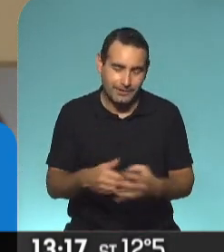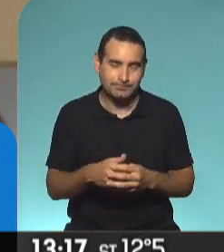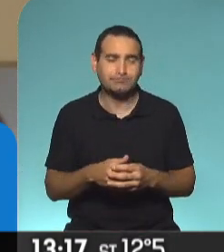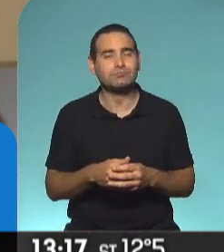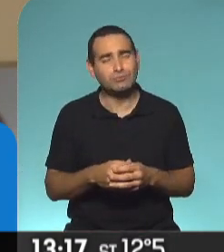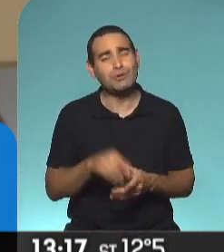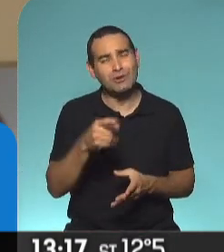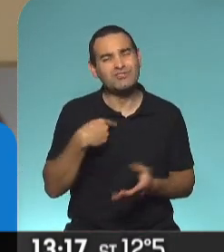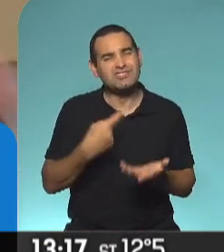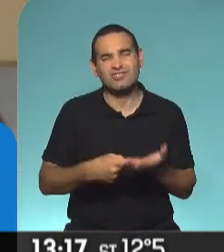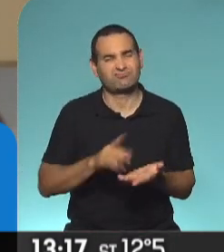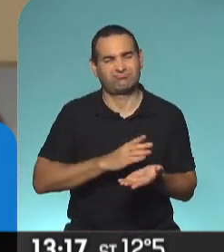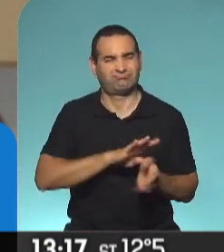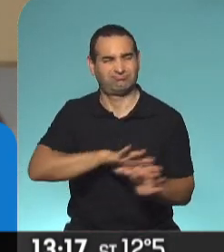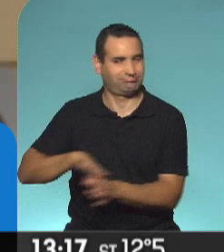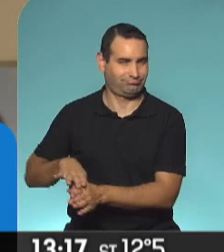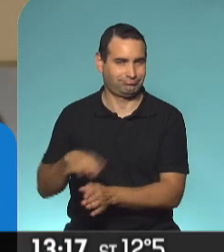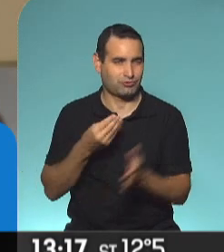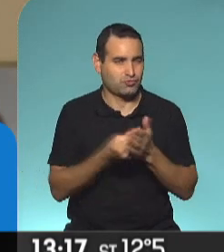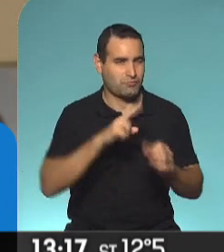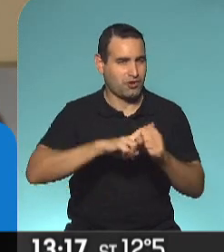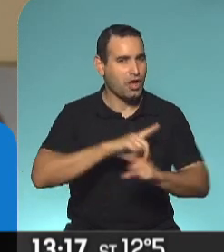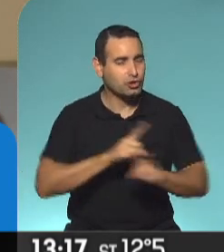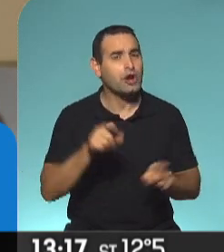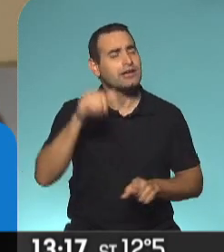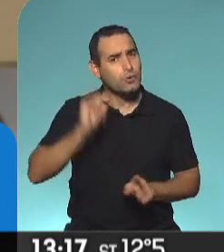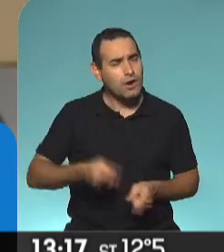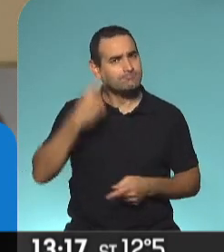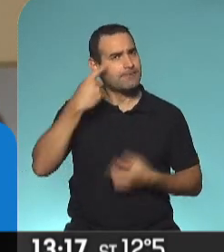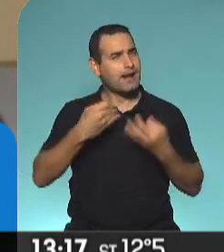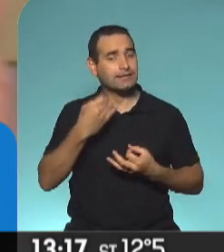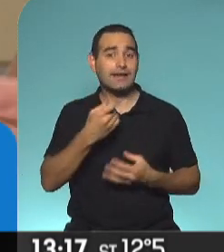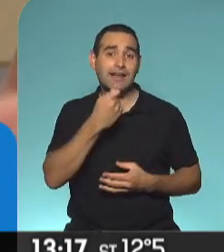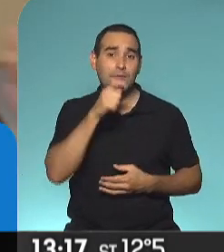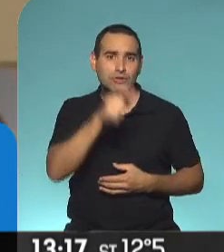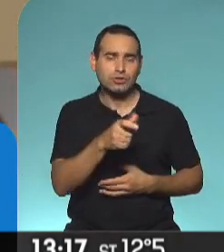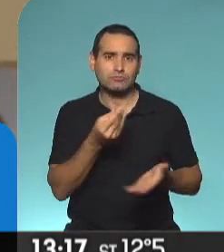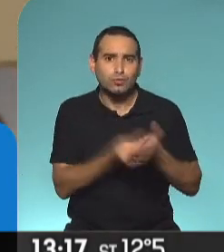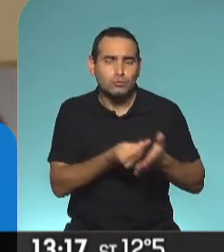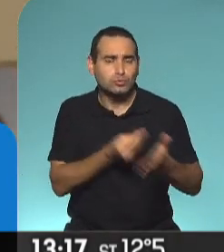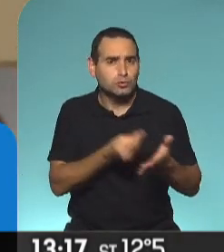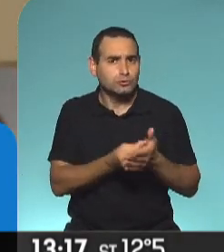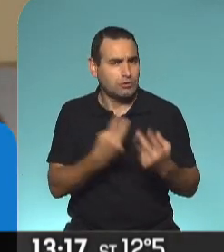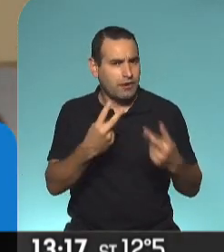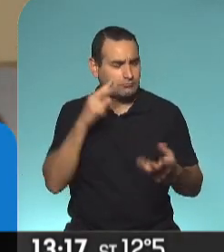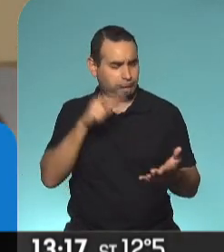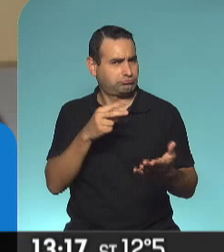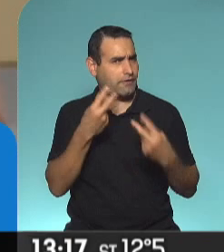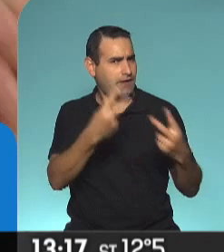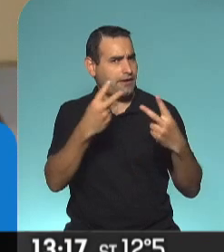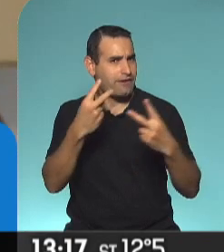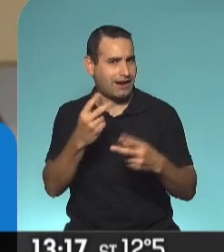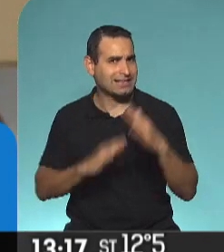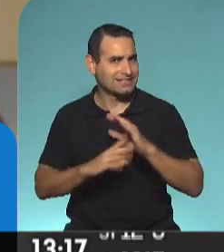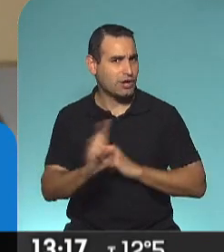esa es una medida que está descartada estamos analizando la posibilidad de que aquel que lo use de manera frecuente y recurrente sin ser esencial